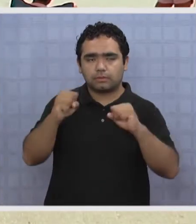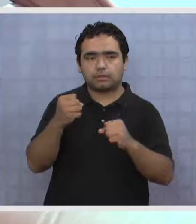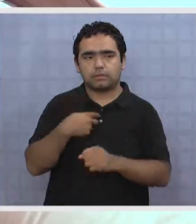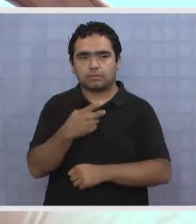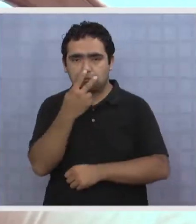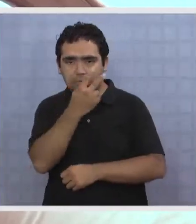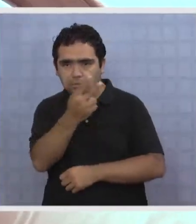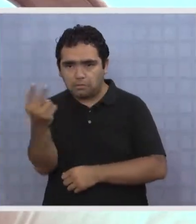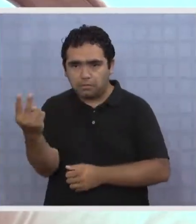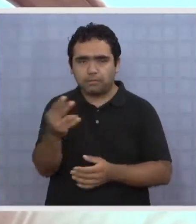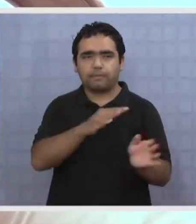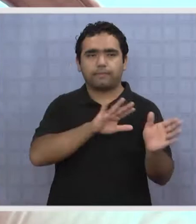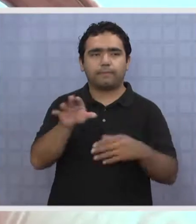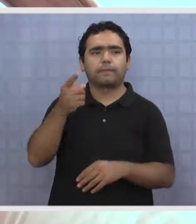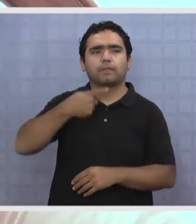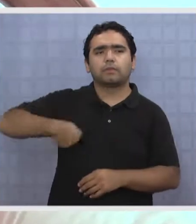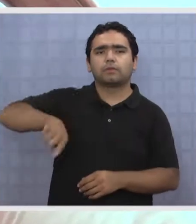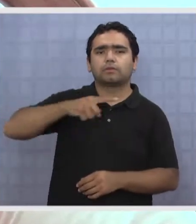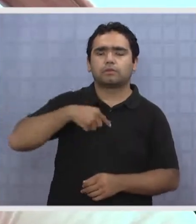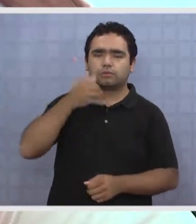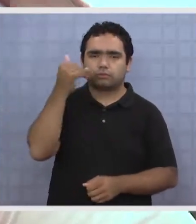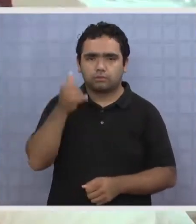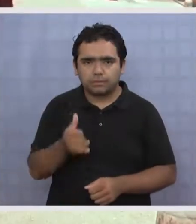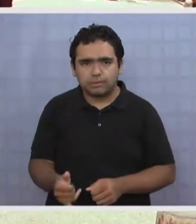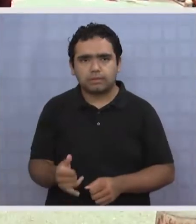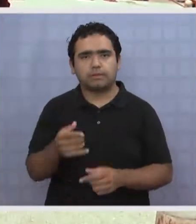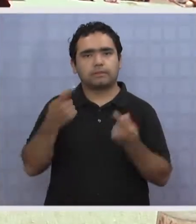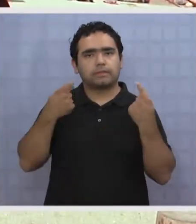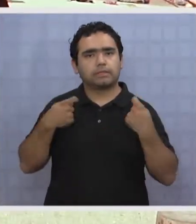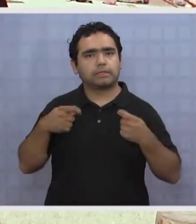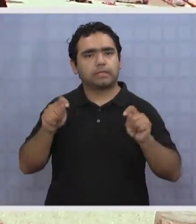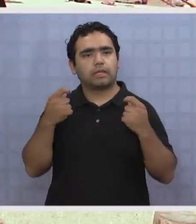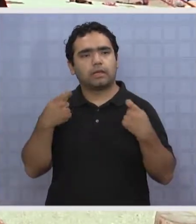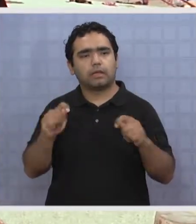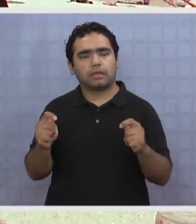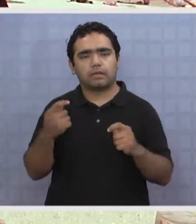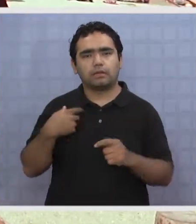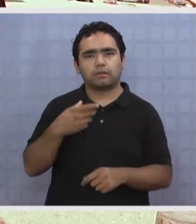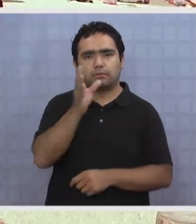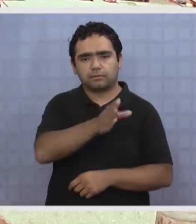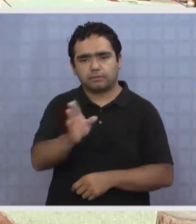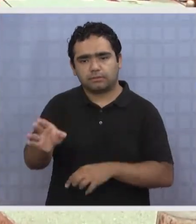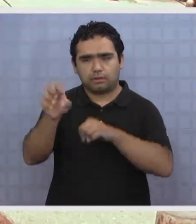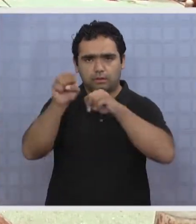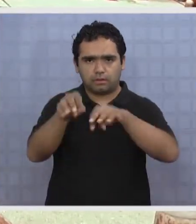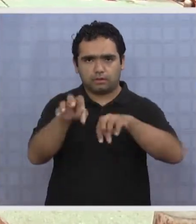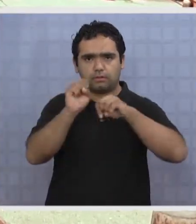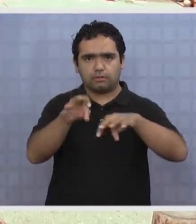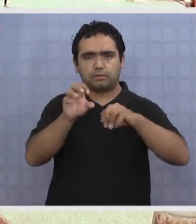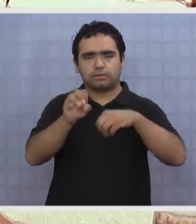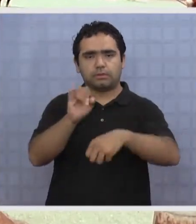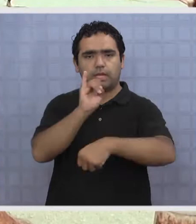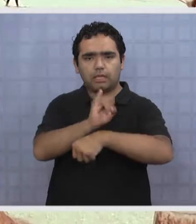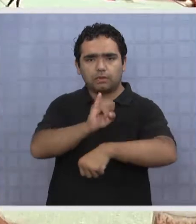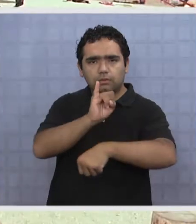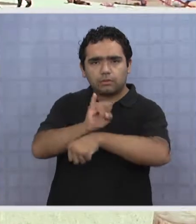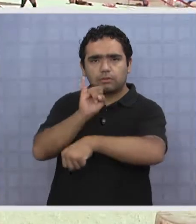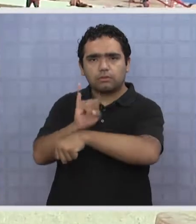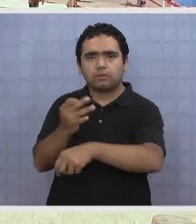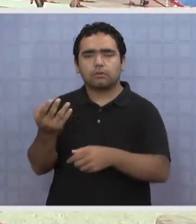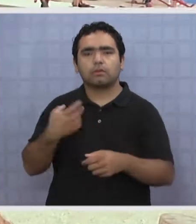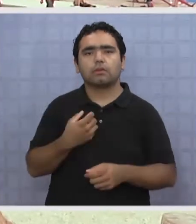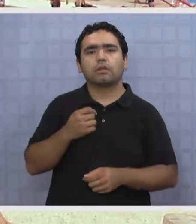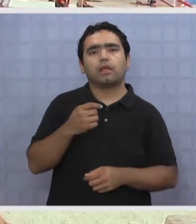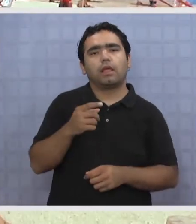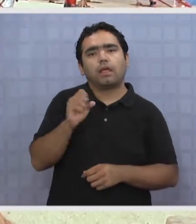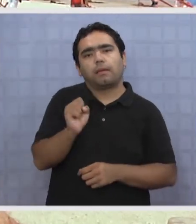vista. Nosotros siempre estamos tratando de capacitar a nuestros instructores, ya sea con